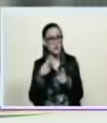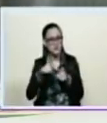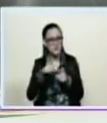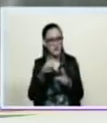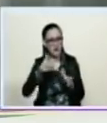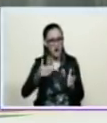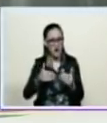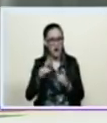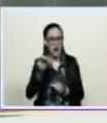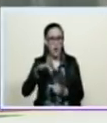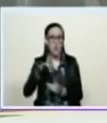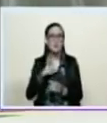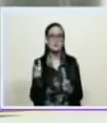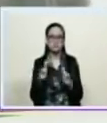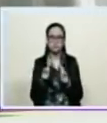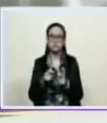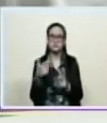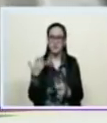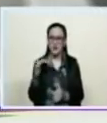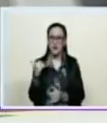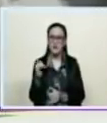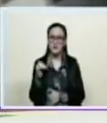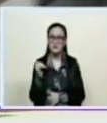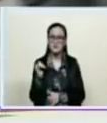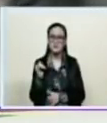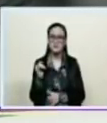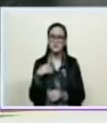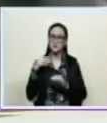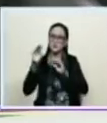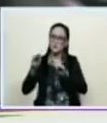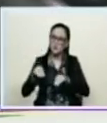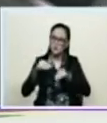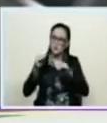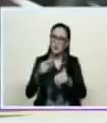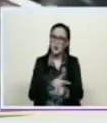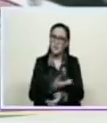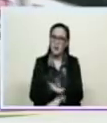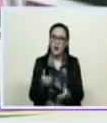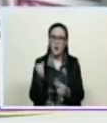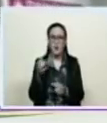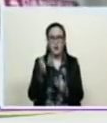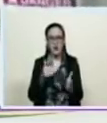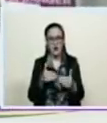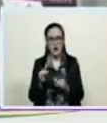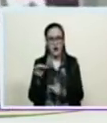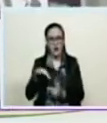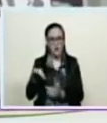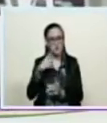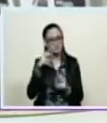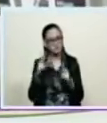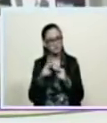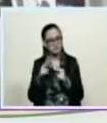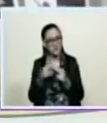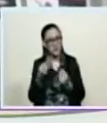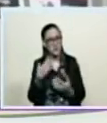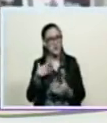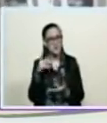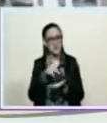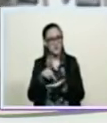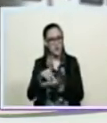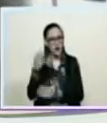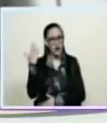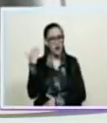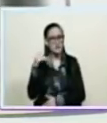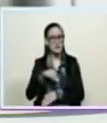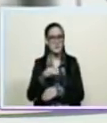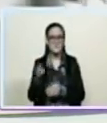cajas de ahorro. Yo le hago un llamado a mis hermanos de las cajas de ahorro. Conozco muy bien porque yo era partícipe de la caja